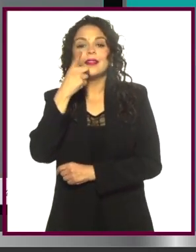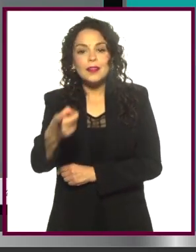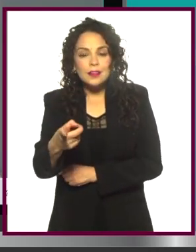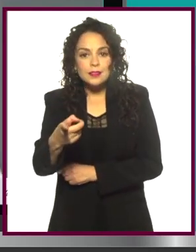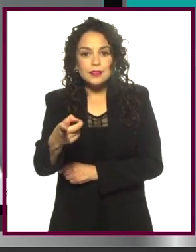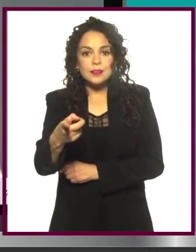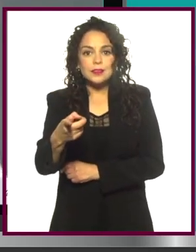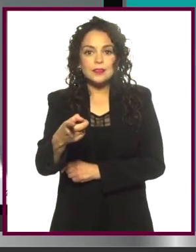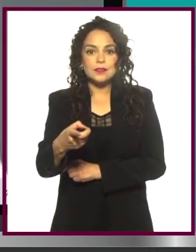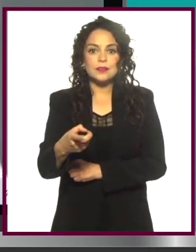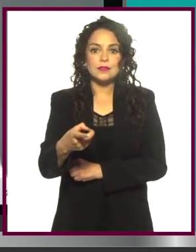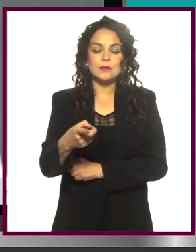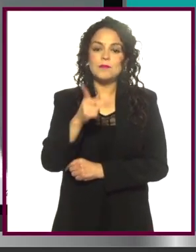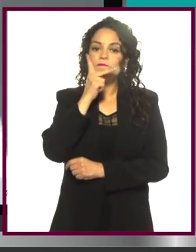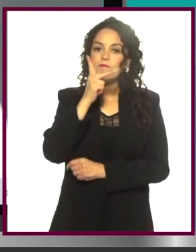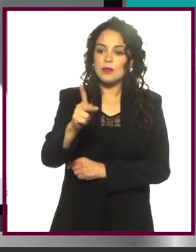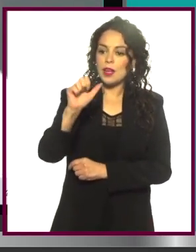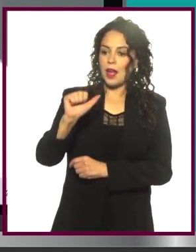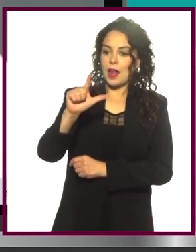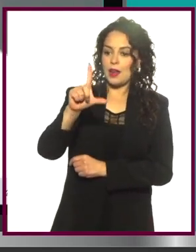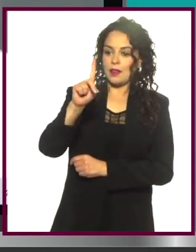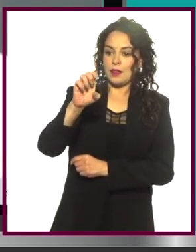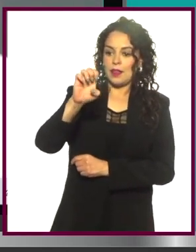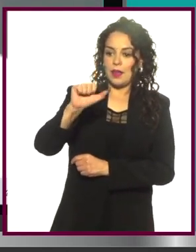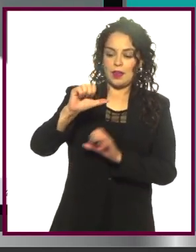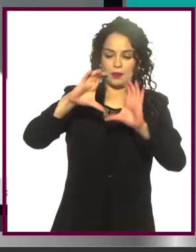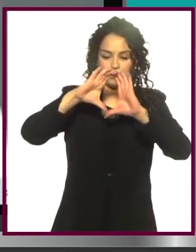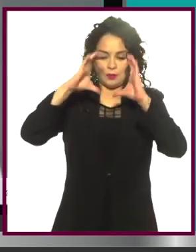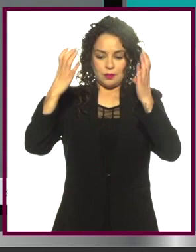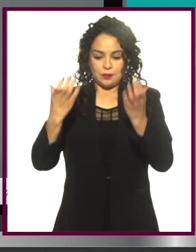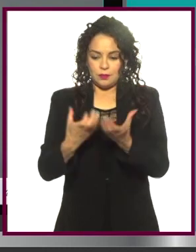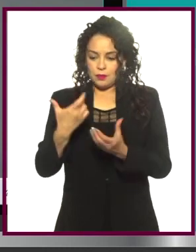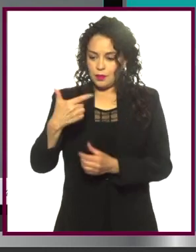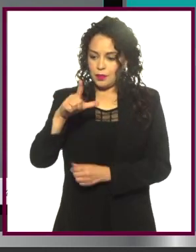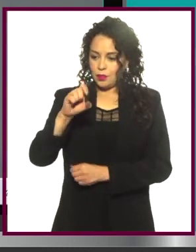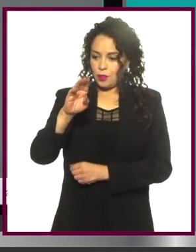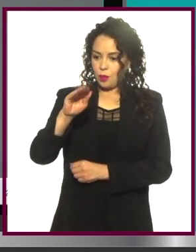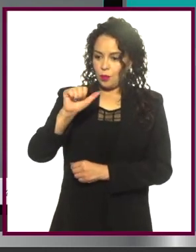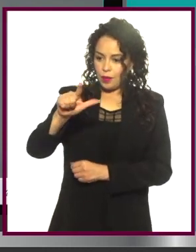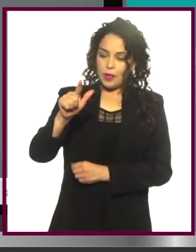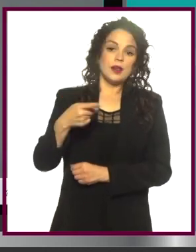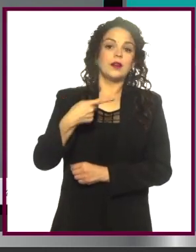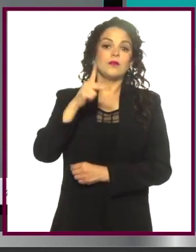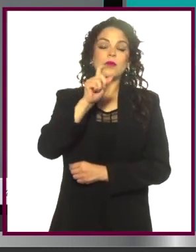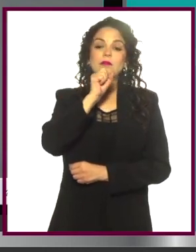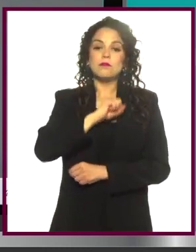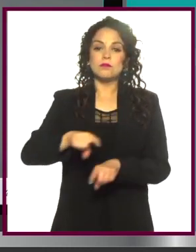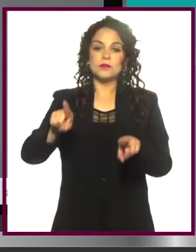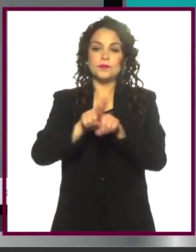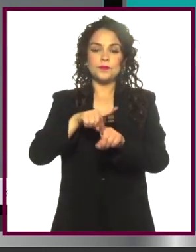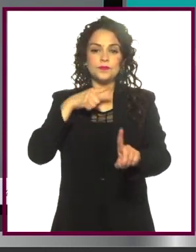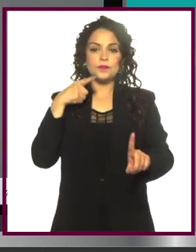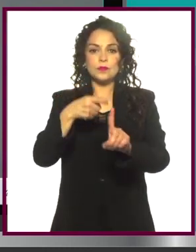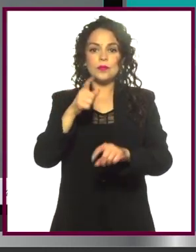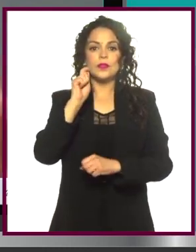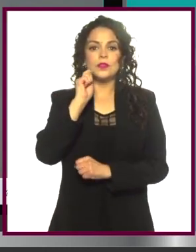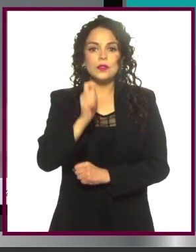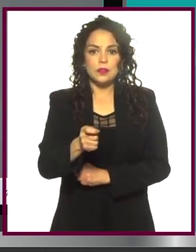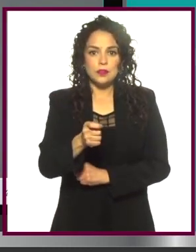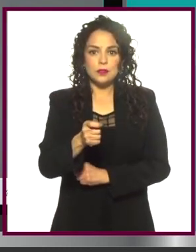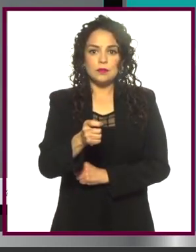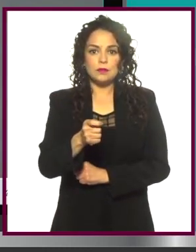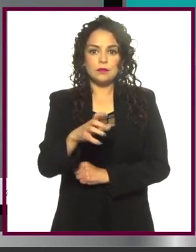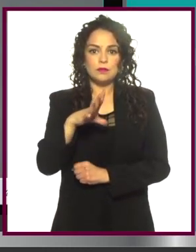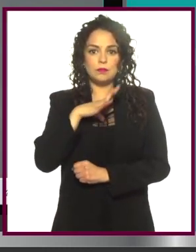refería en gran medida esta aldea global, aunque también se refería a este sentido